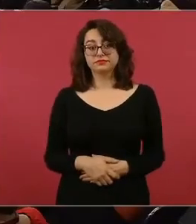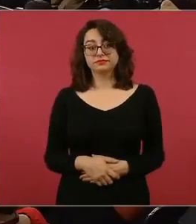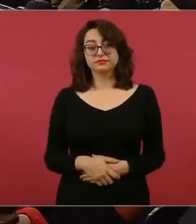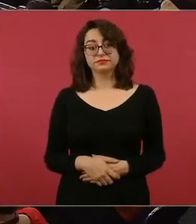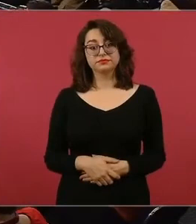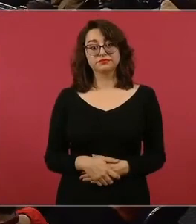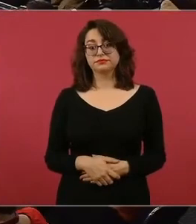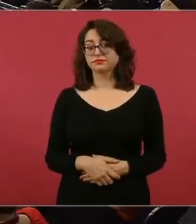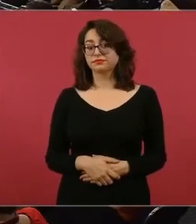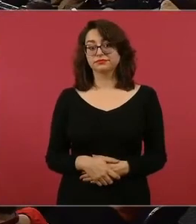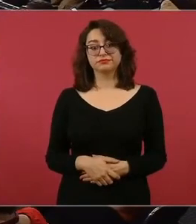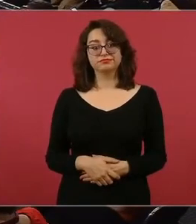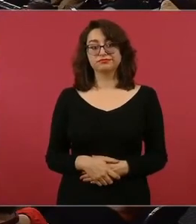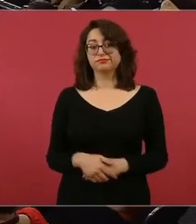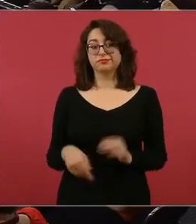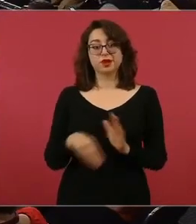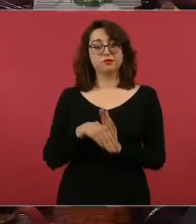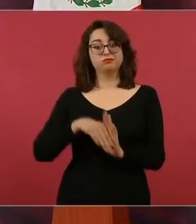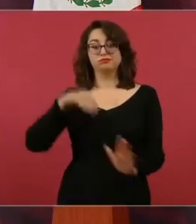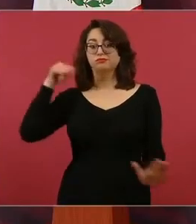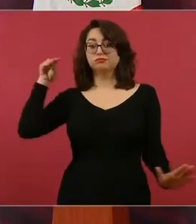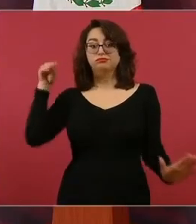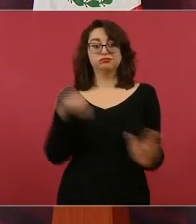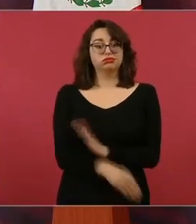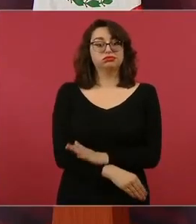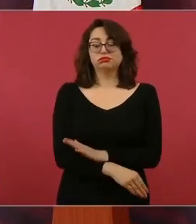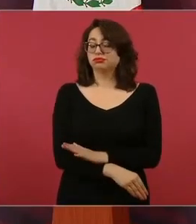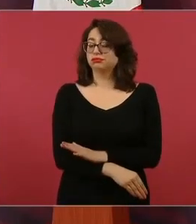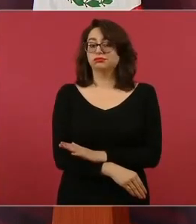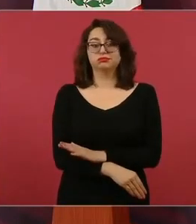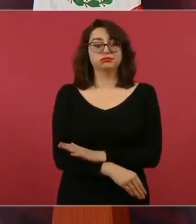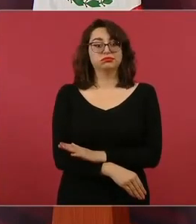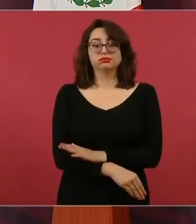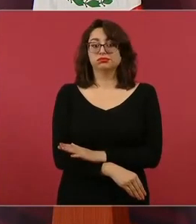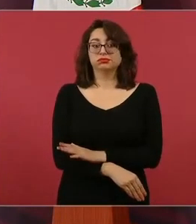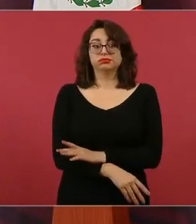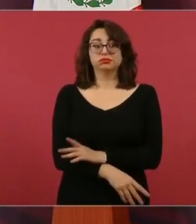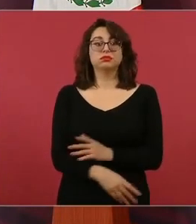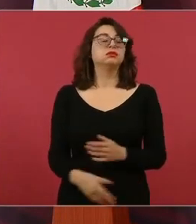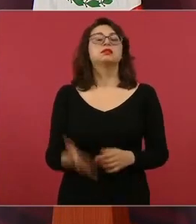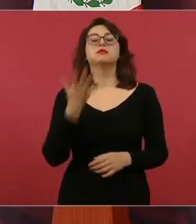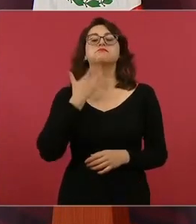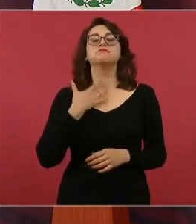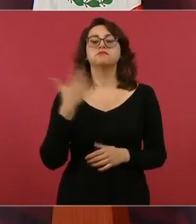La gasolina con Calderón aumentó